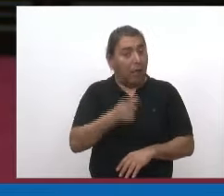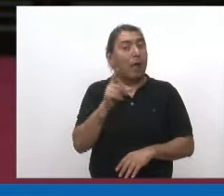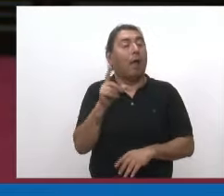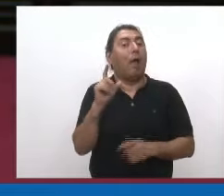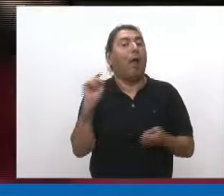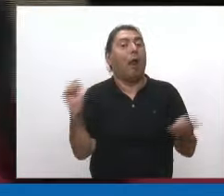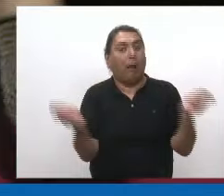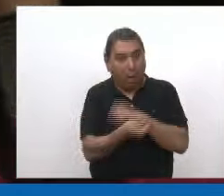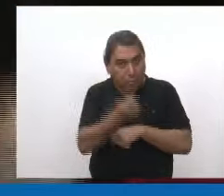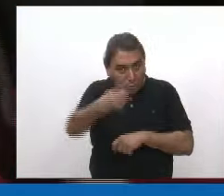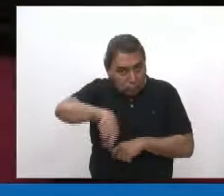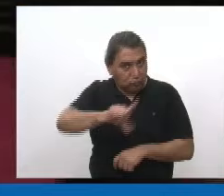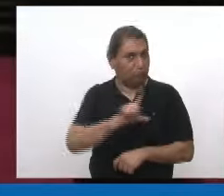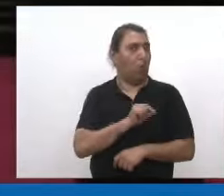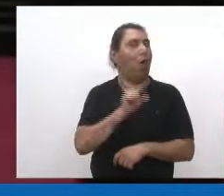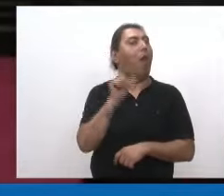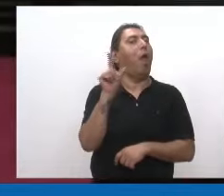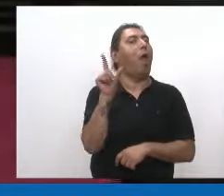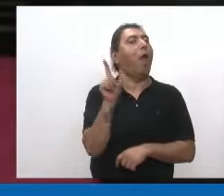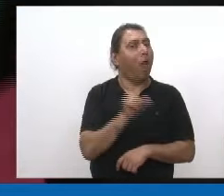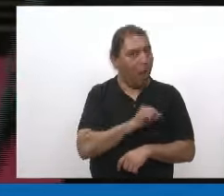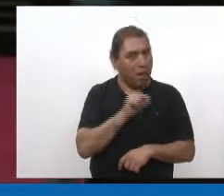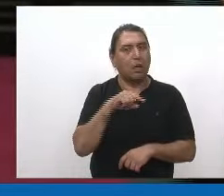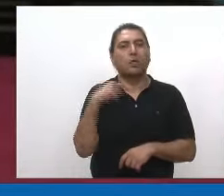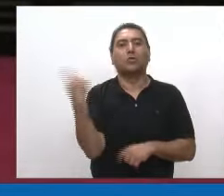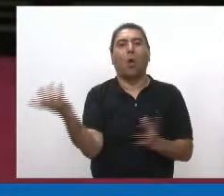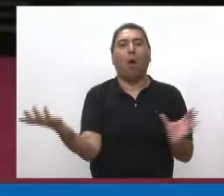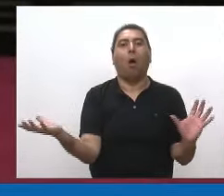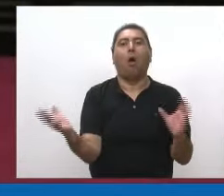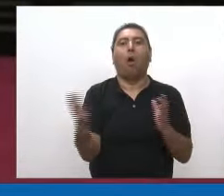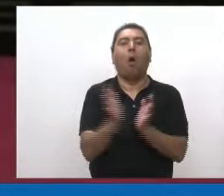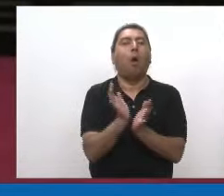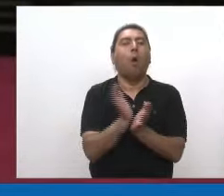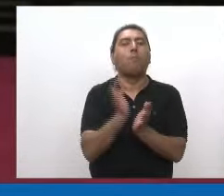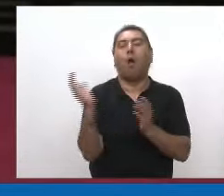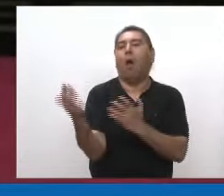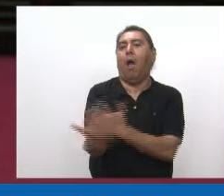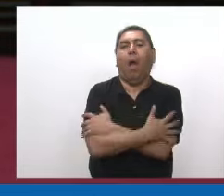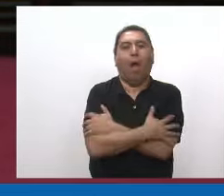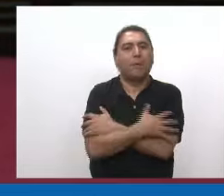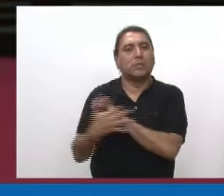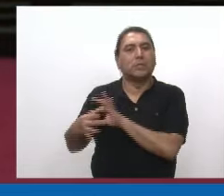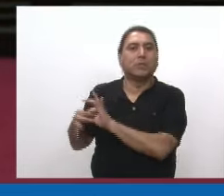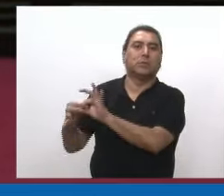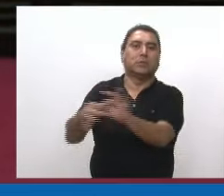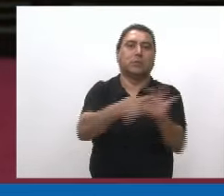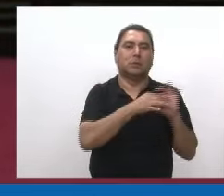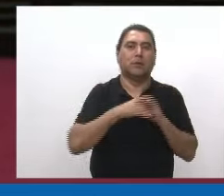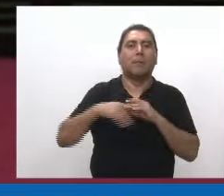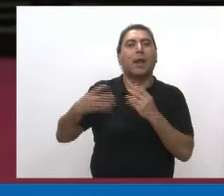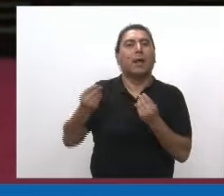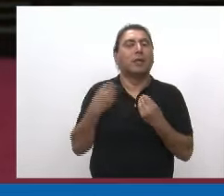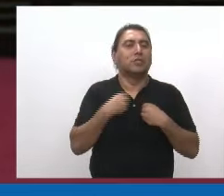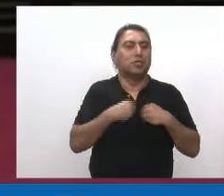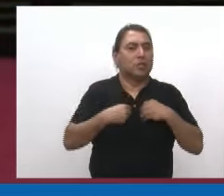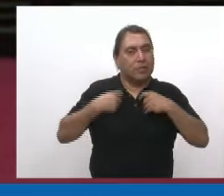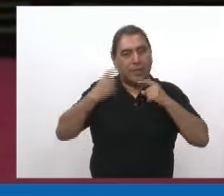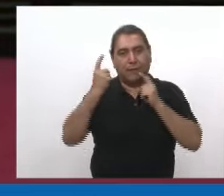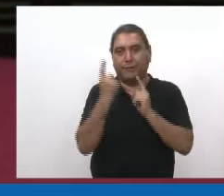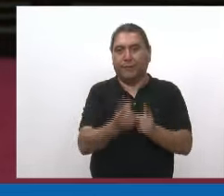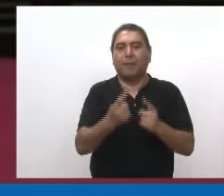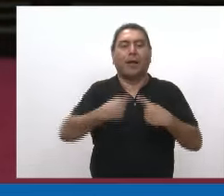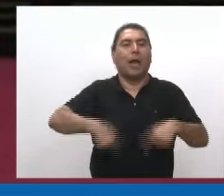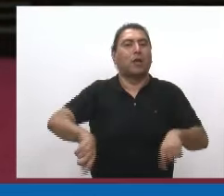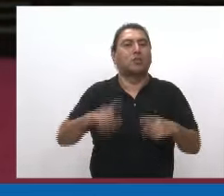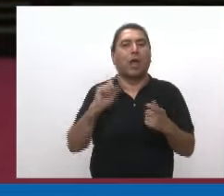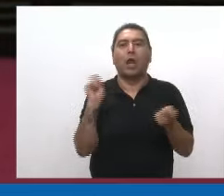Les duele muy mucho el cambio y se abrazan todos juntos para sostener el status quo y para que las cosas